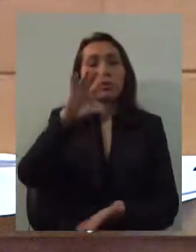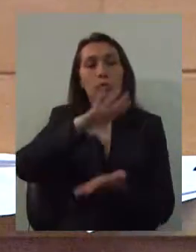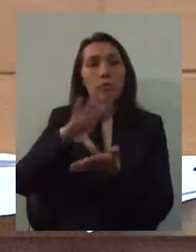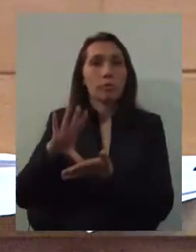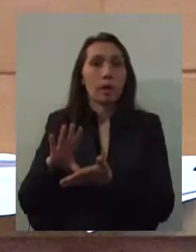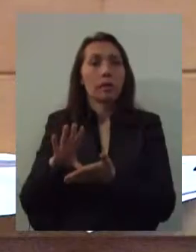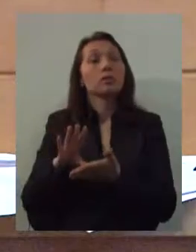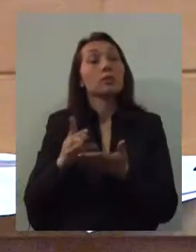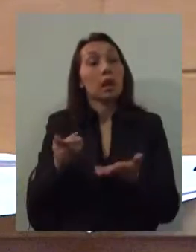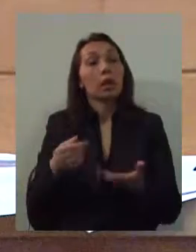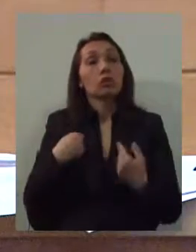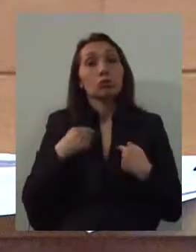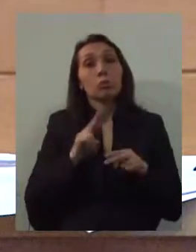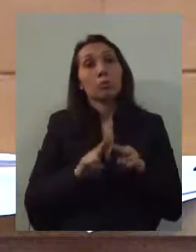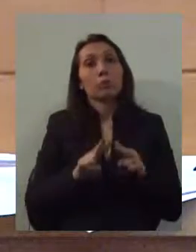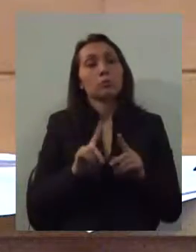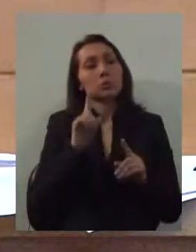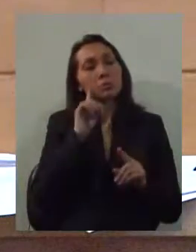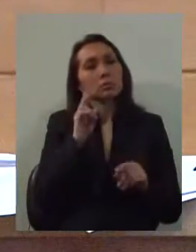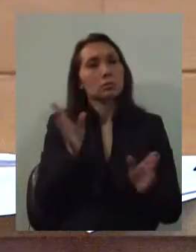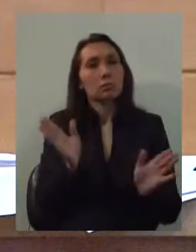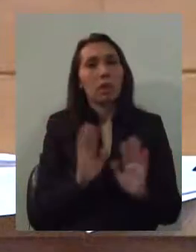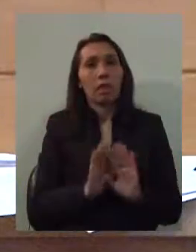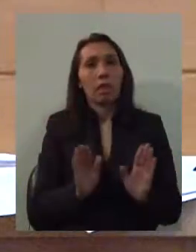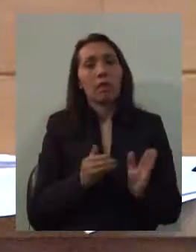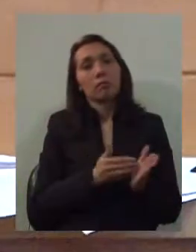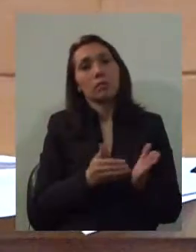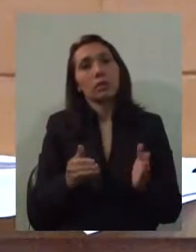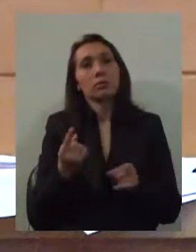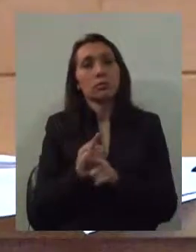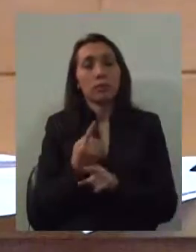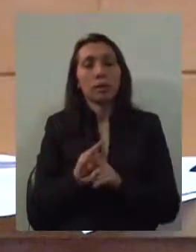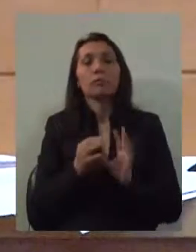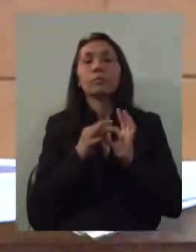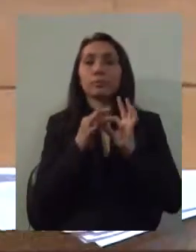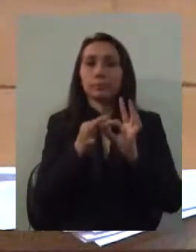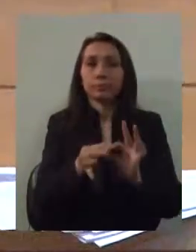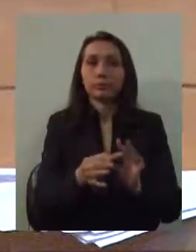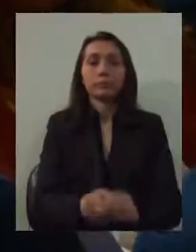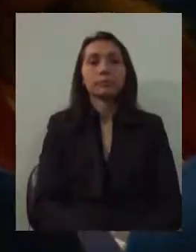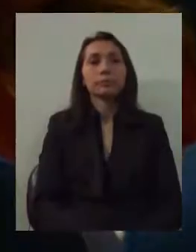Eso es lo que tenía preparado, sin perjuicio de lo que podamos seguir conversando. Gracias.